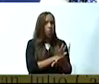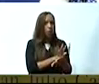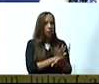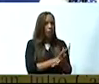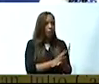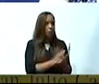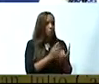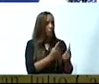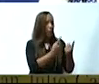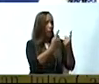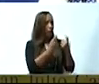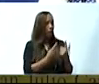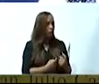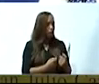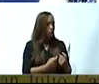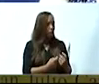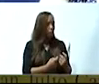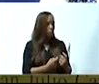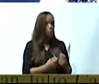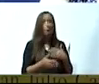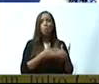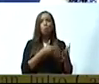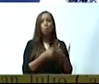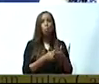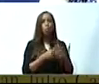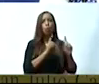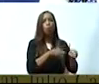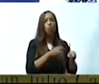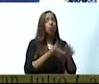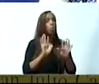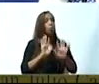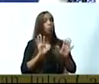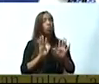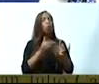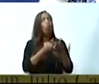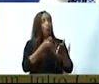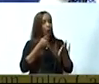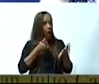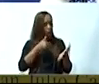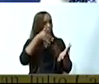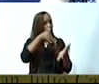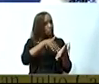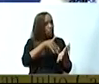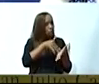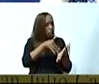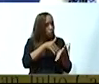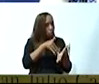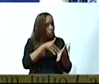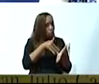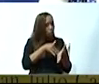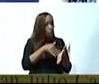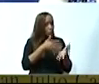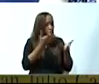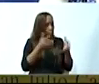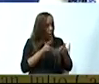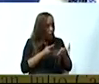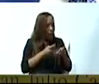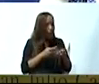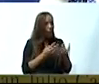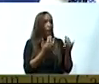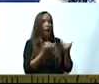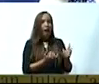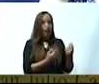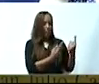en presencia suya, que haríamos la consulta correspondiente y la terminamos ayer. Y recibimos hoy,